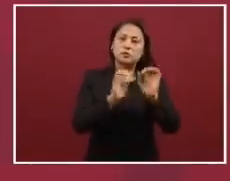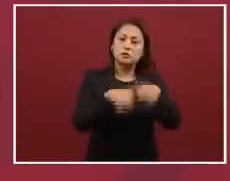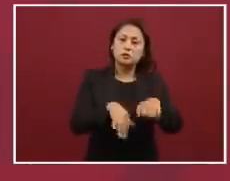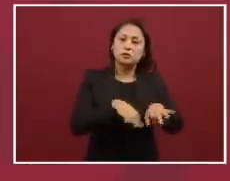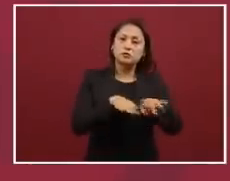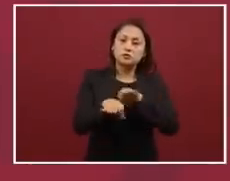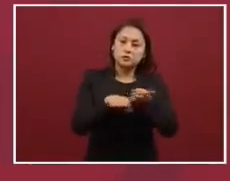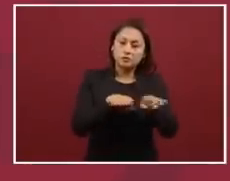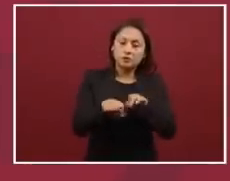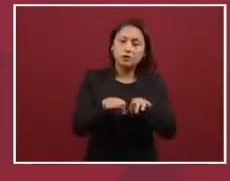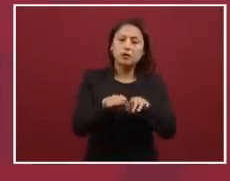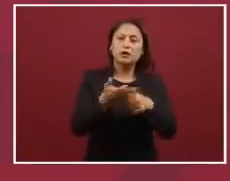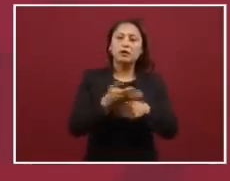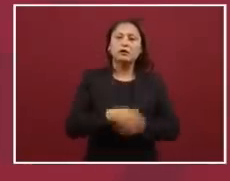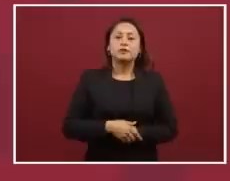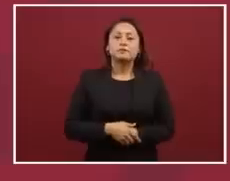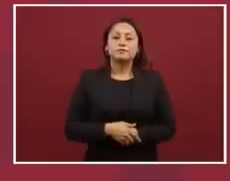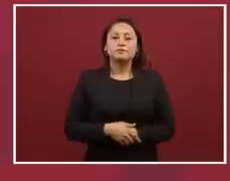A lo mejor